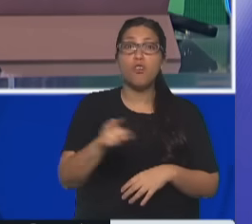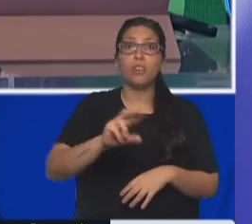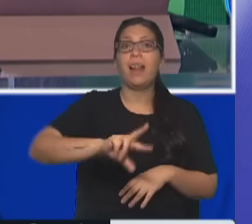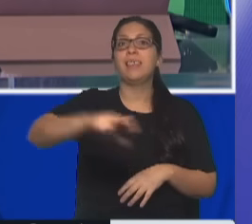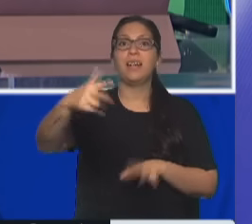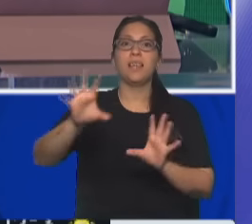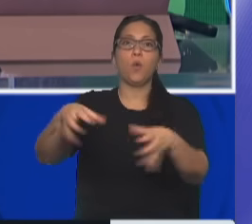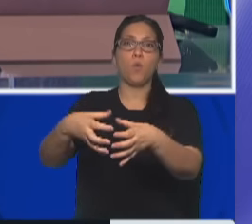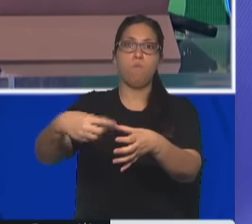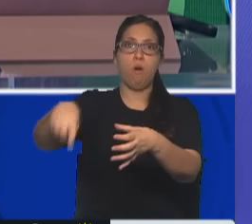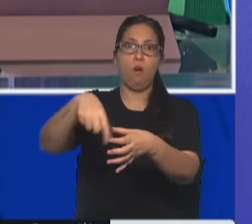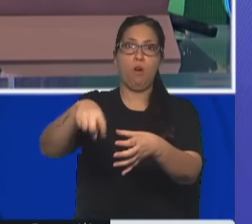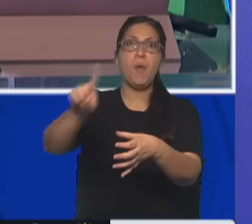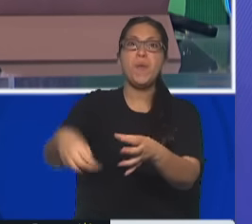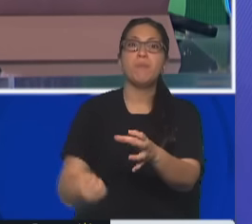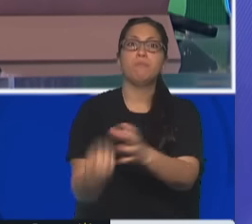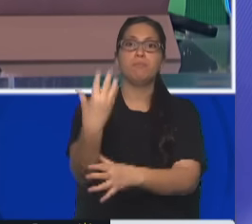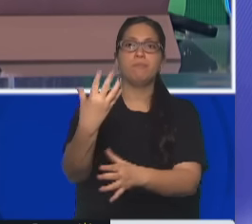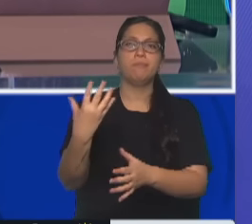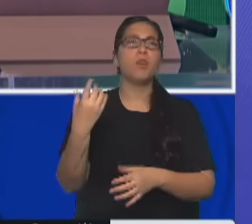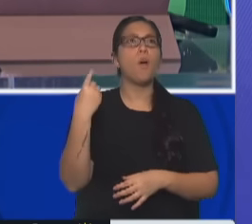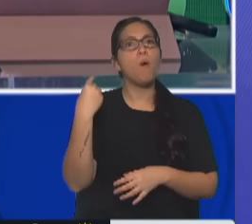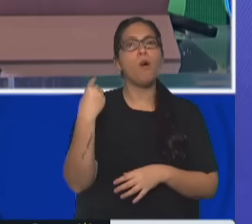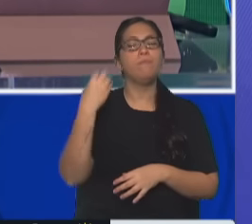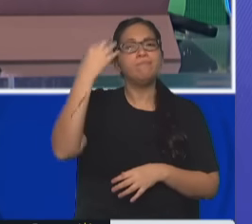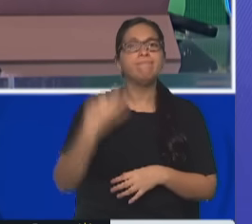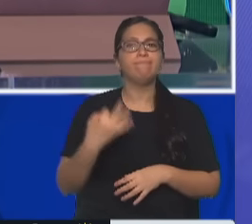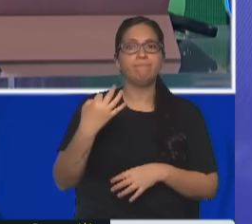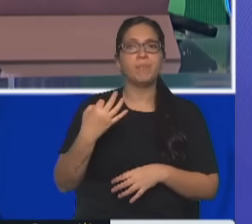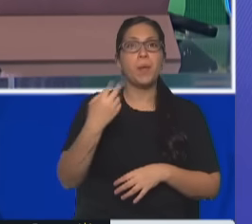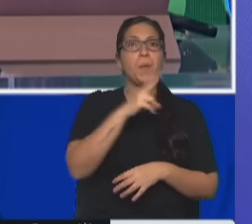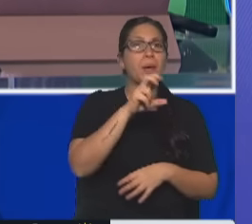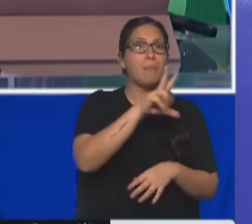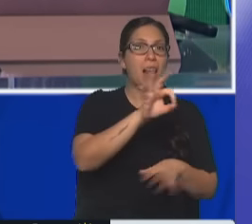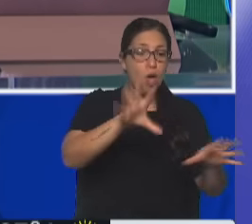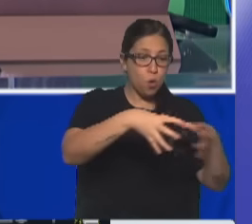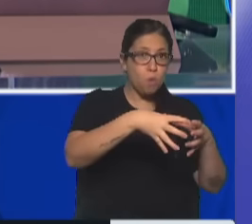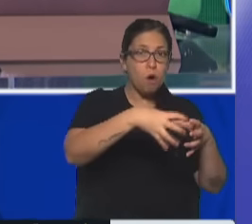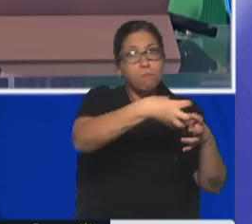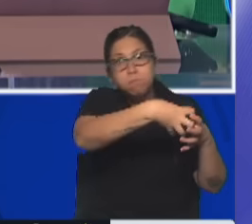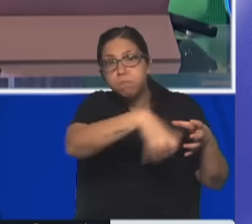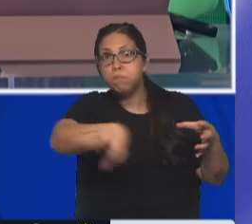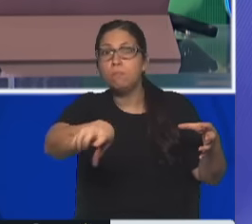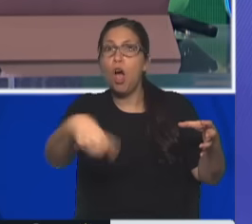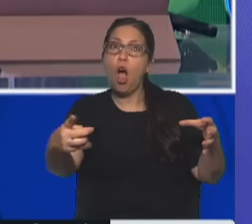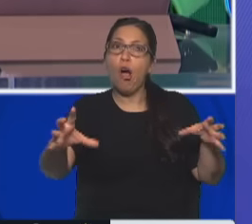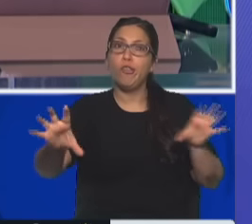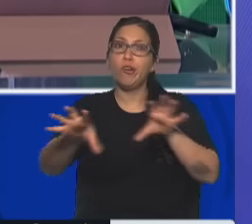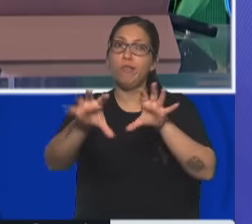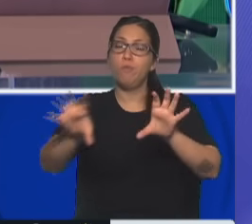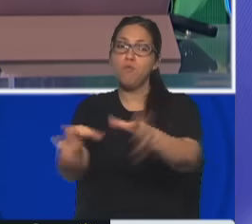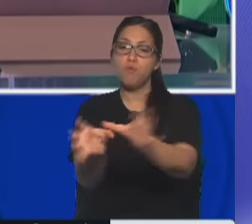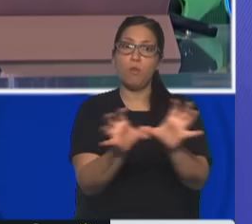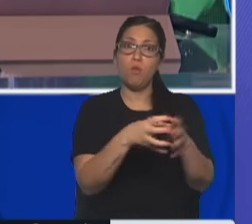que surge, de hecho, es como una facción que surgió después del Vermelho y tiene que ver justamente con luchar por territorio y luchar